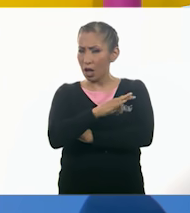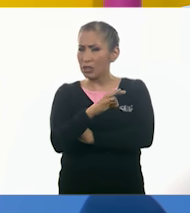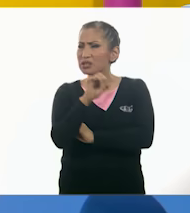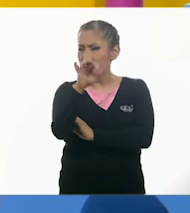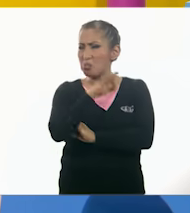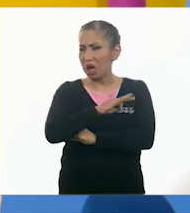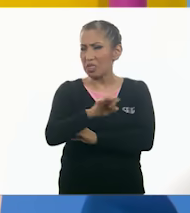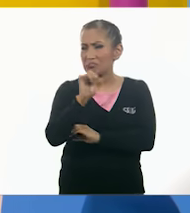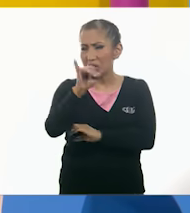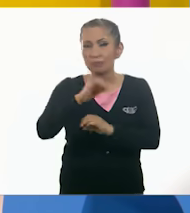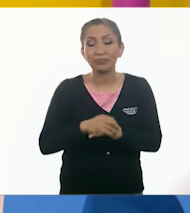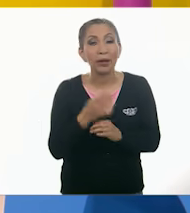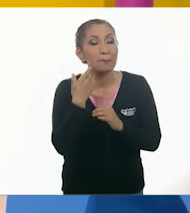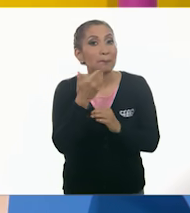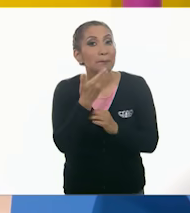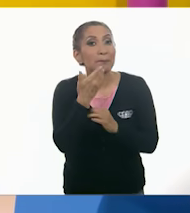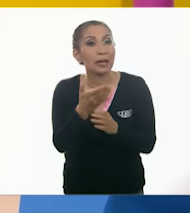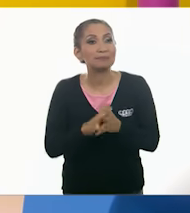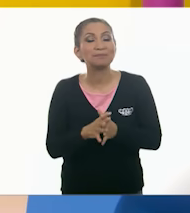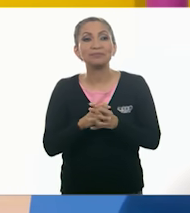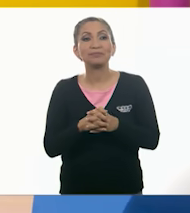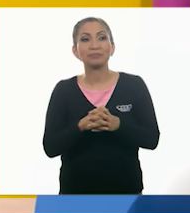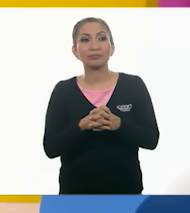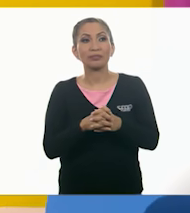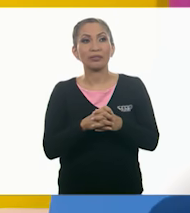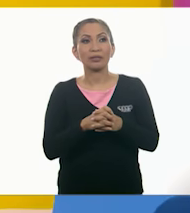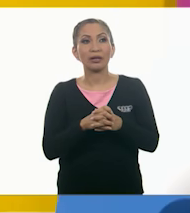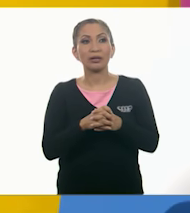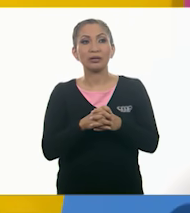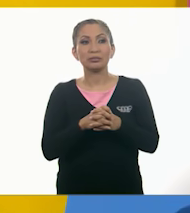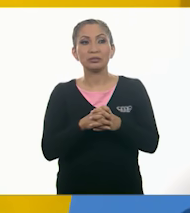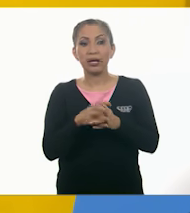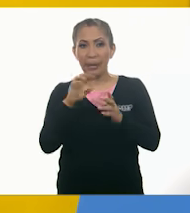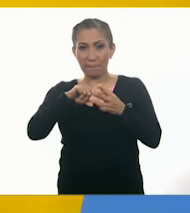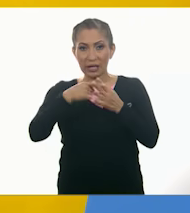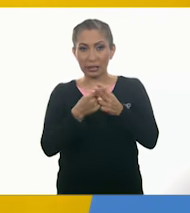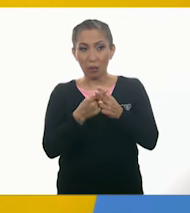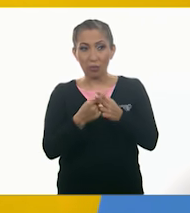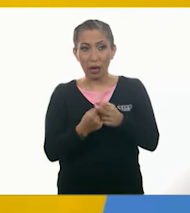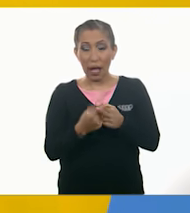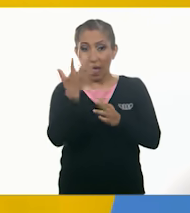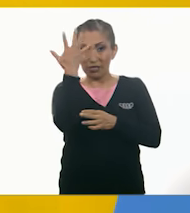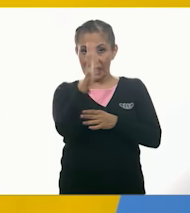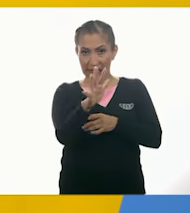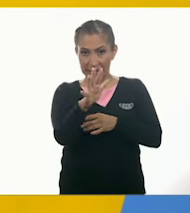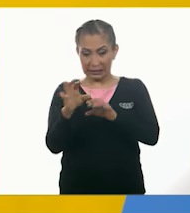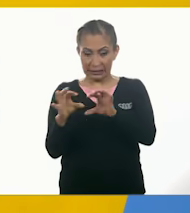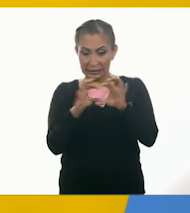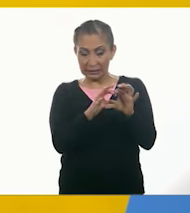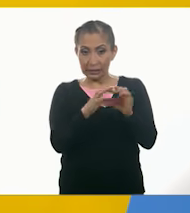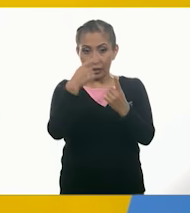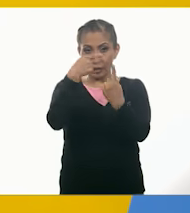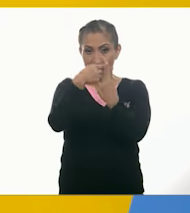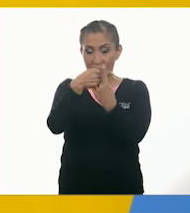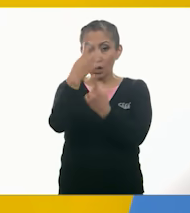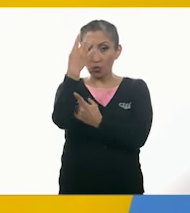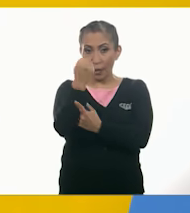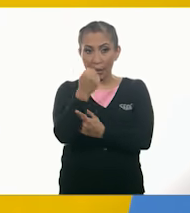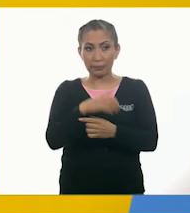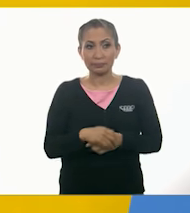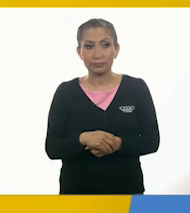¿cierto? Muy bien. Entonces, limpiamos nuestro abaco. Ponemos el 10 y sumamos